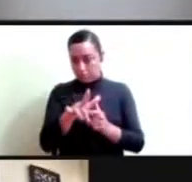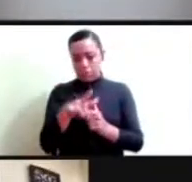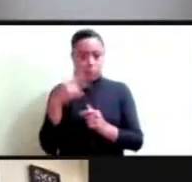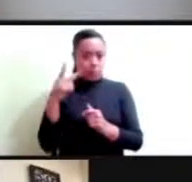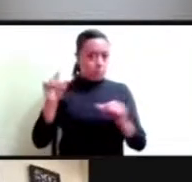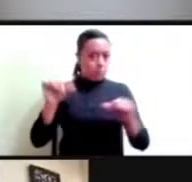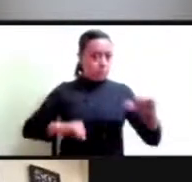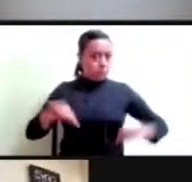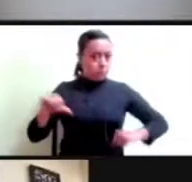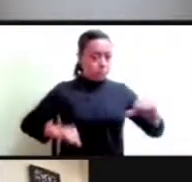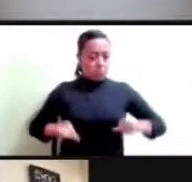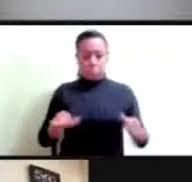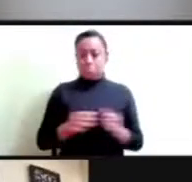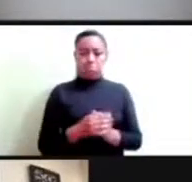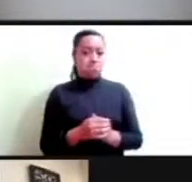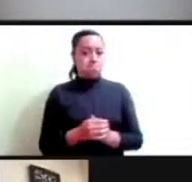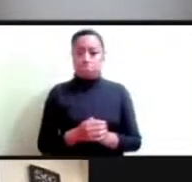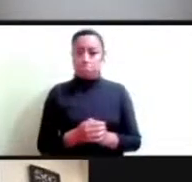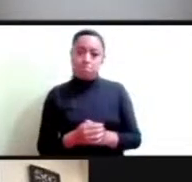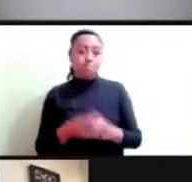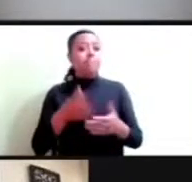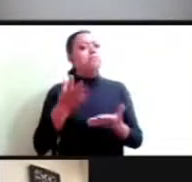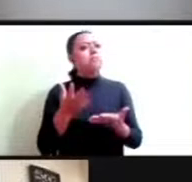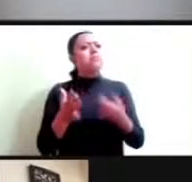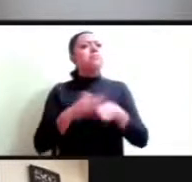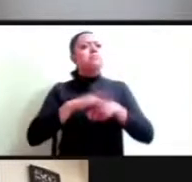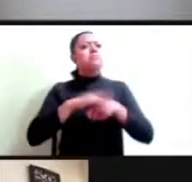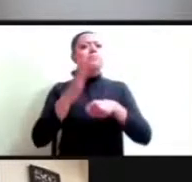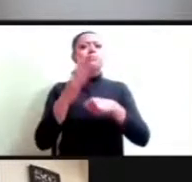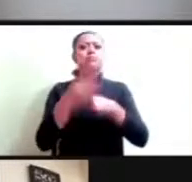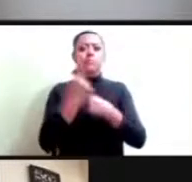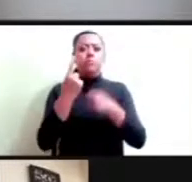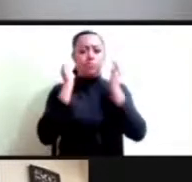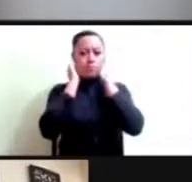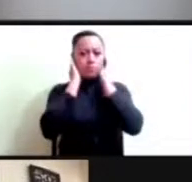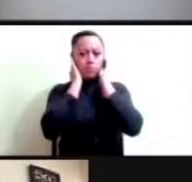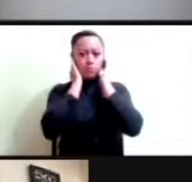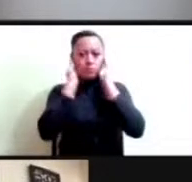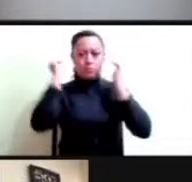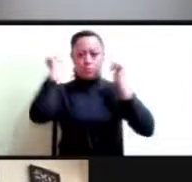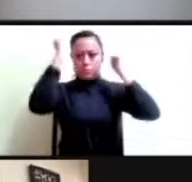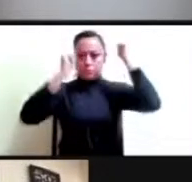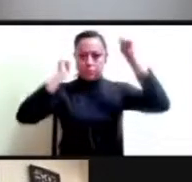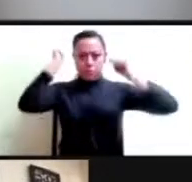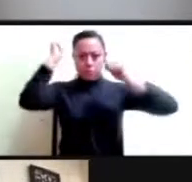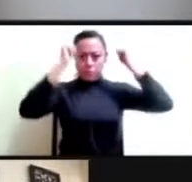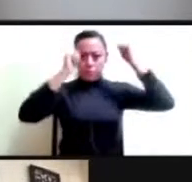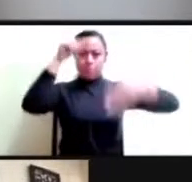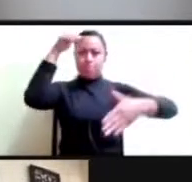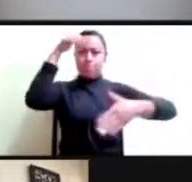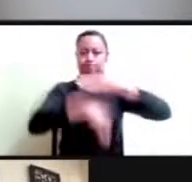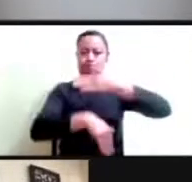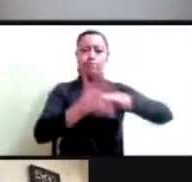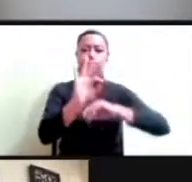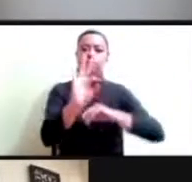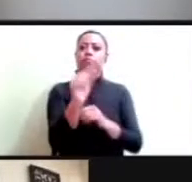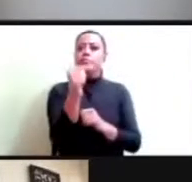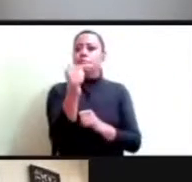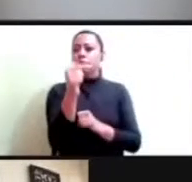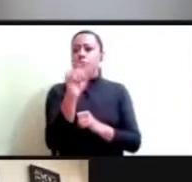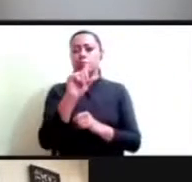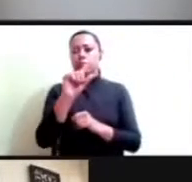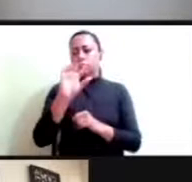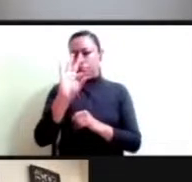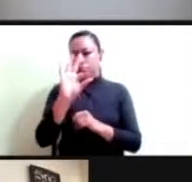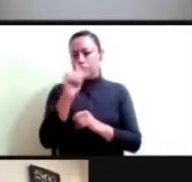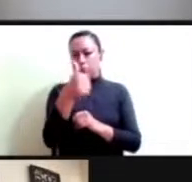en gran parte a que el turismo en nuestro país se desplomó en un 46%. Y como